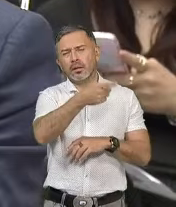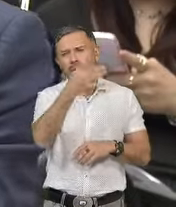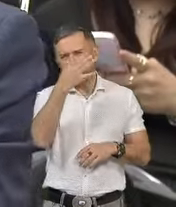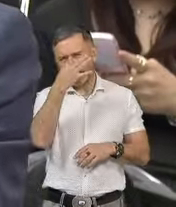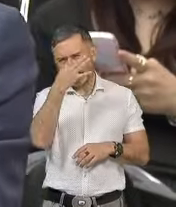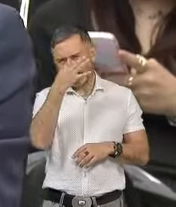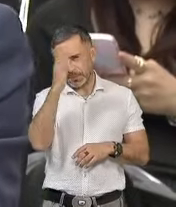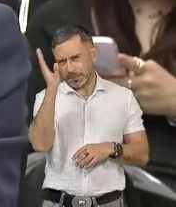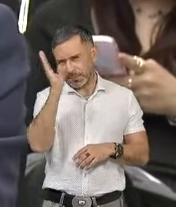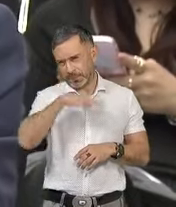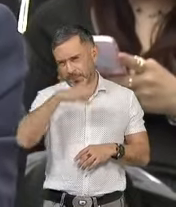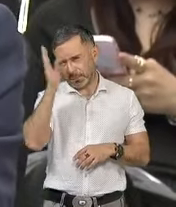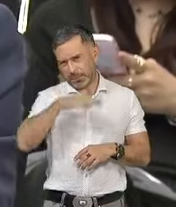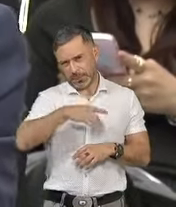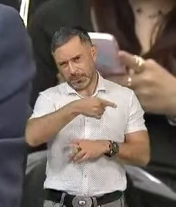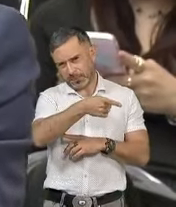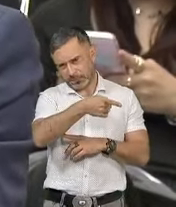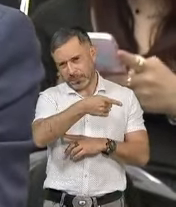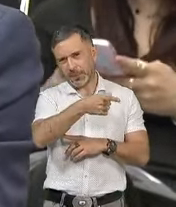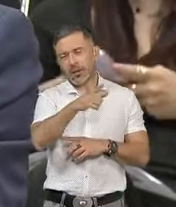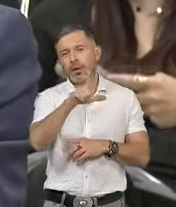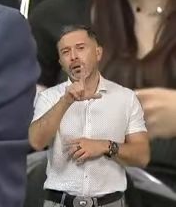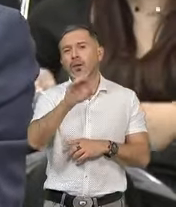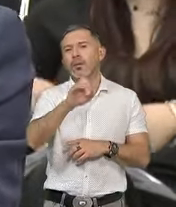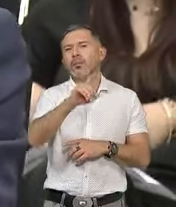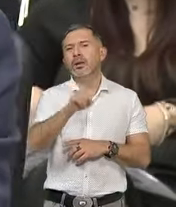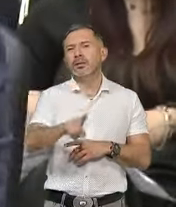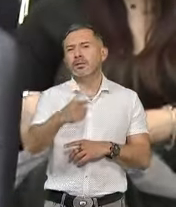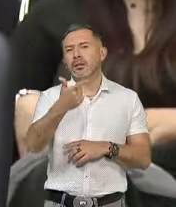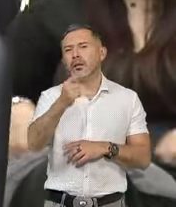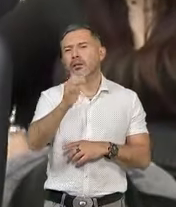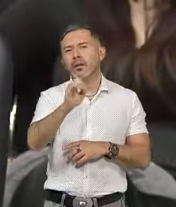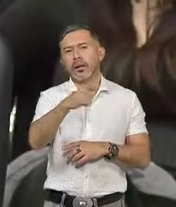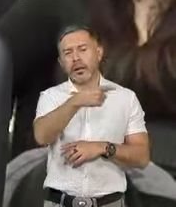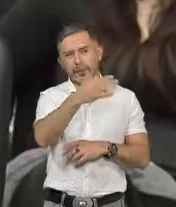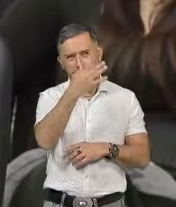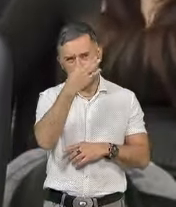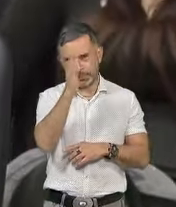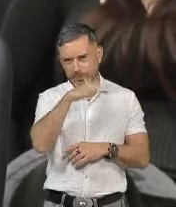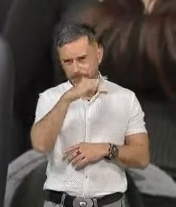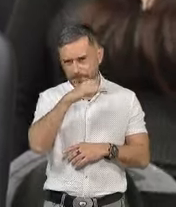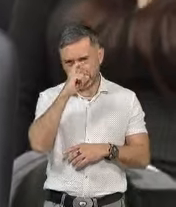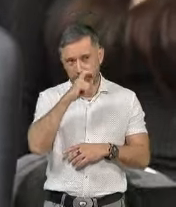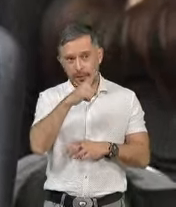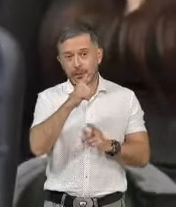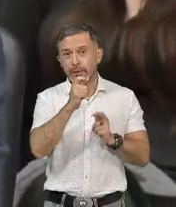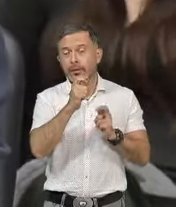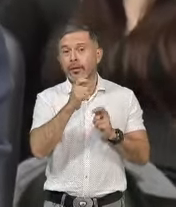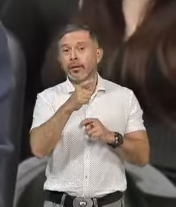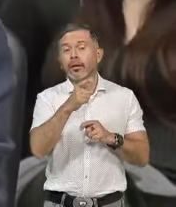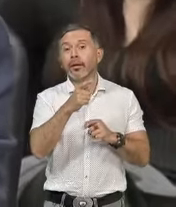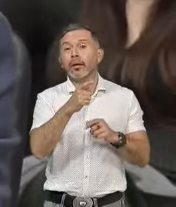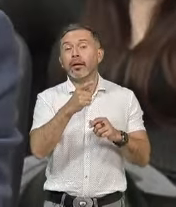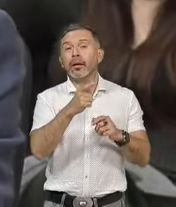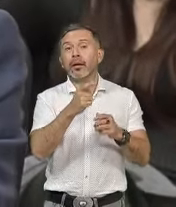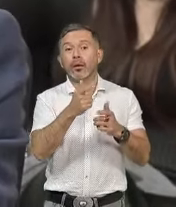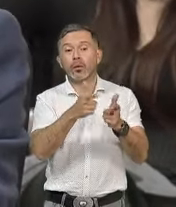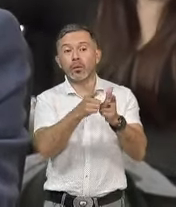apestado Hugo López gatel no le dieron candidatura en